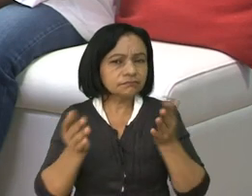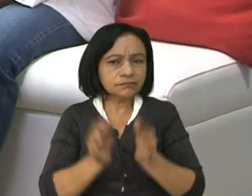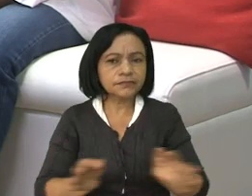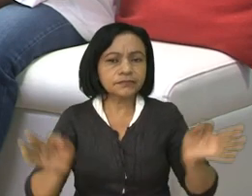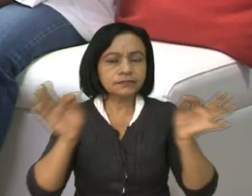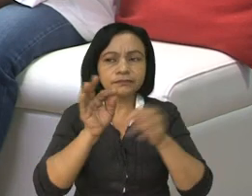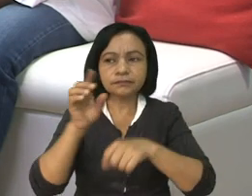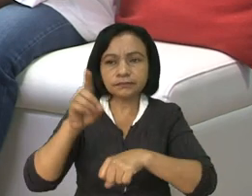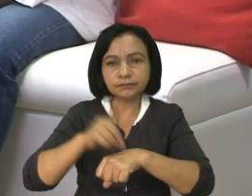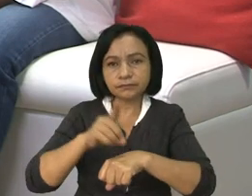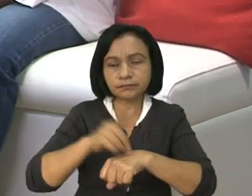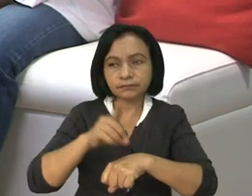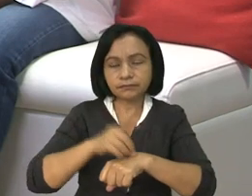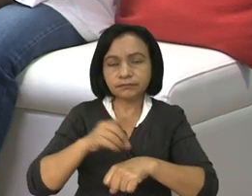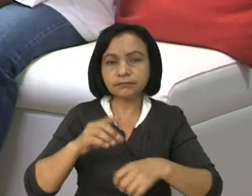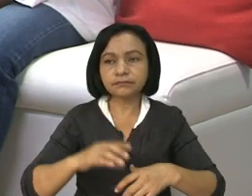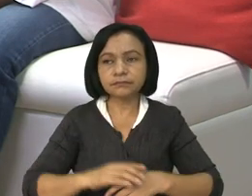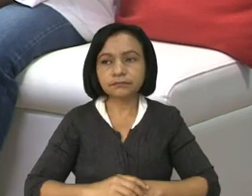importante,